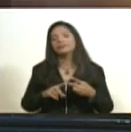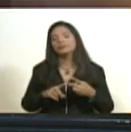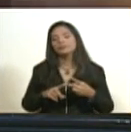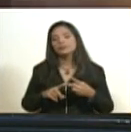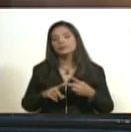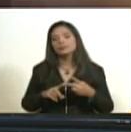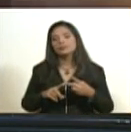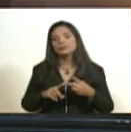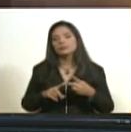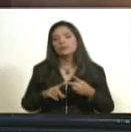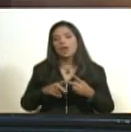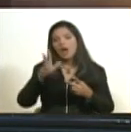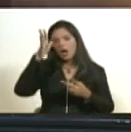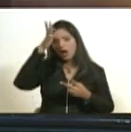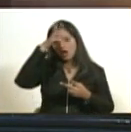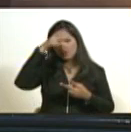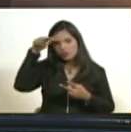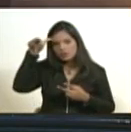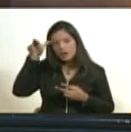Manuel Rosales,